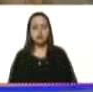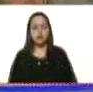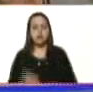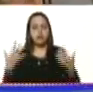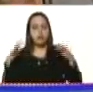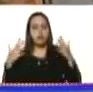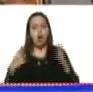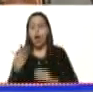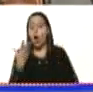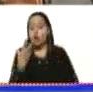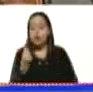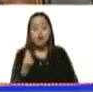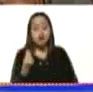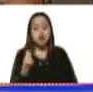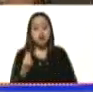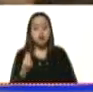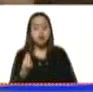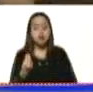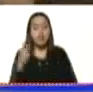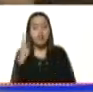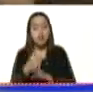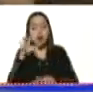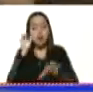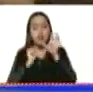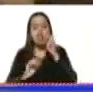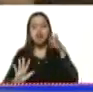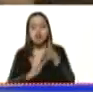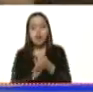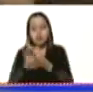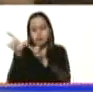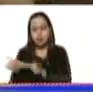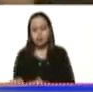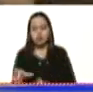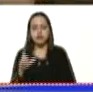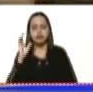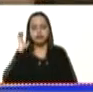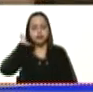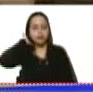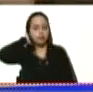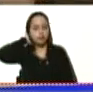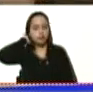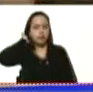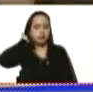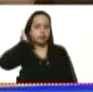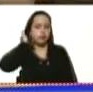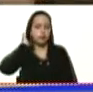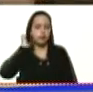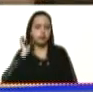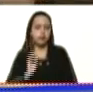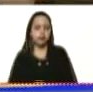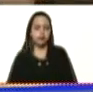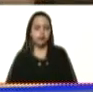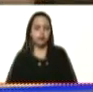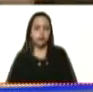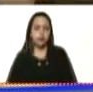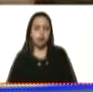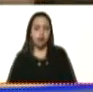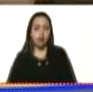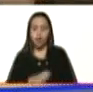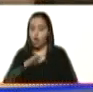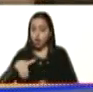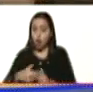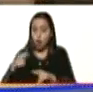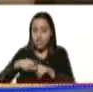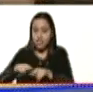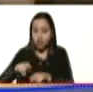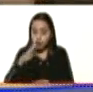Son muchas cosas que hay que aprender, sin lugar a duda. Ese niño Víctor, esos niños y niñas que